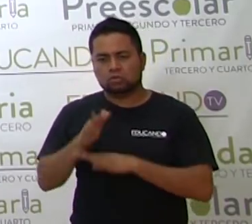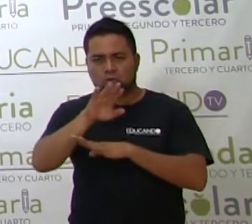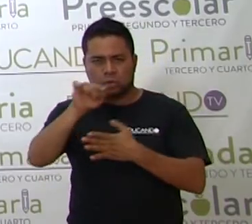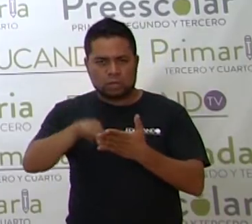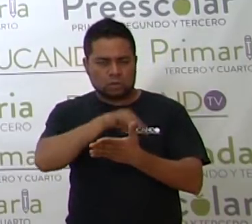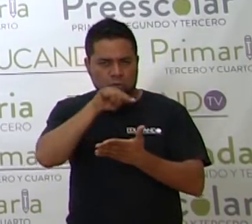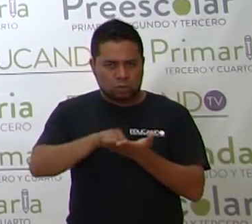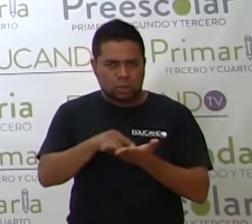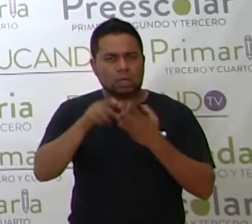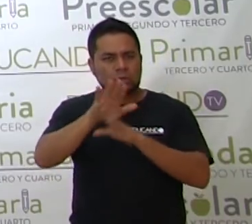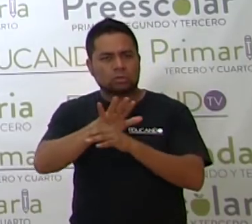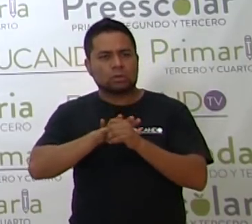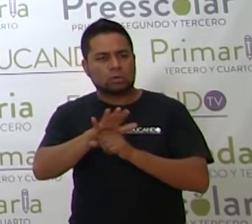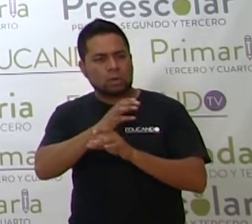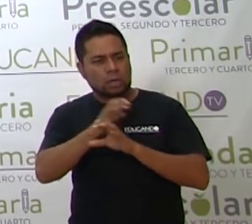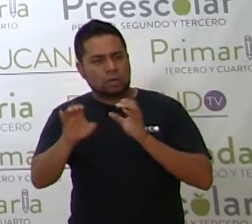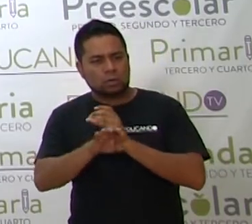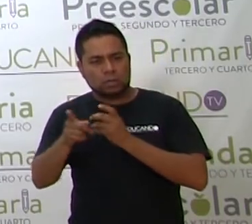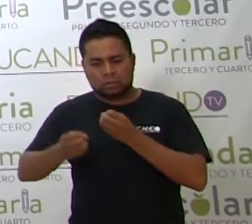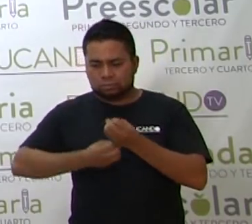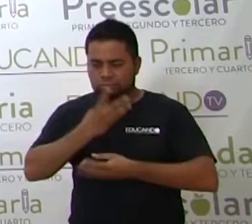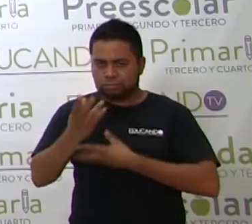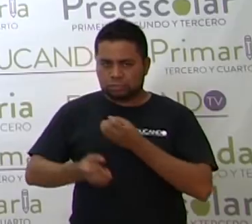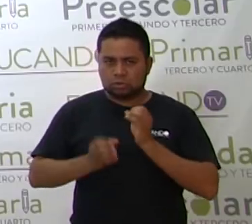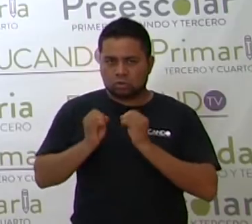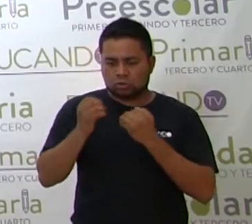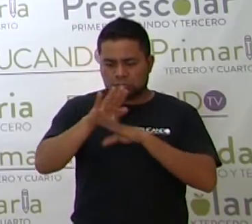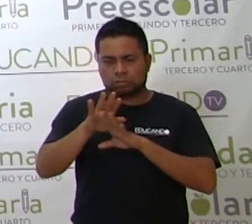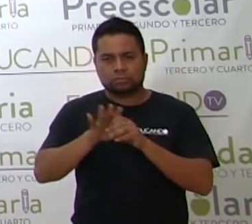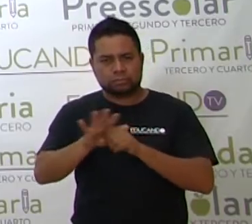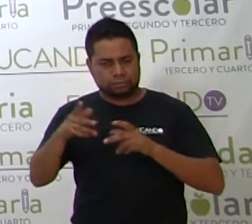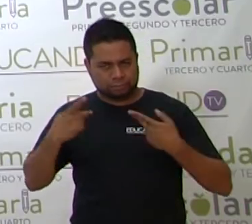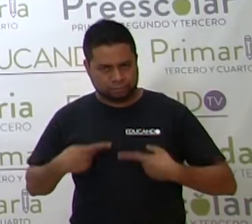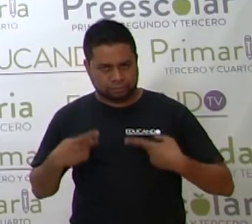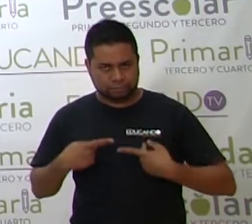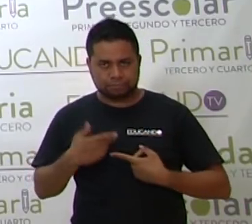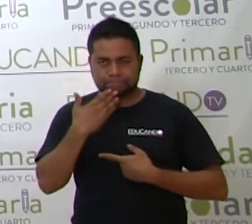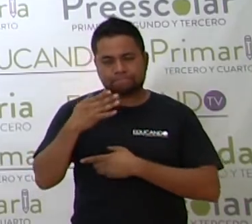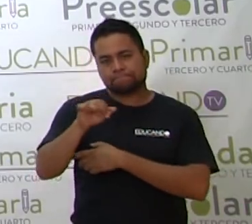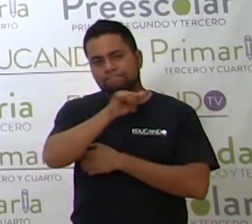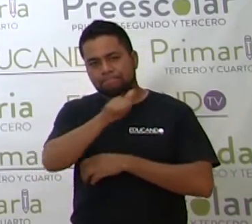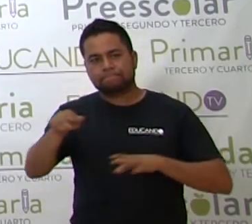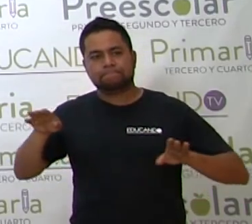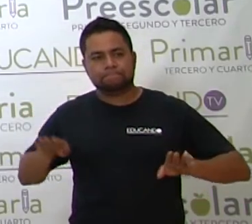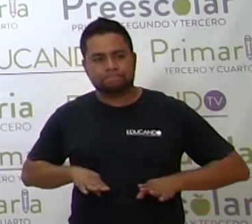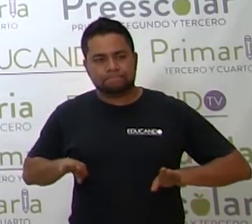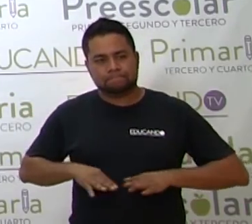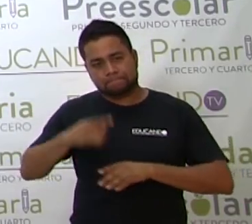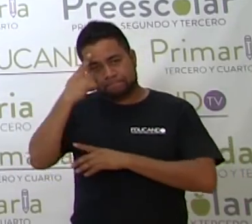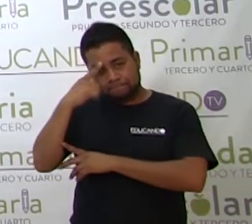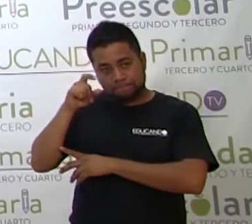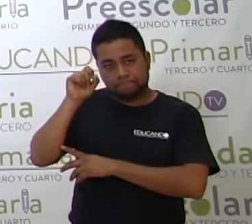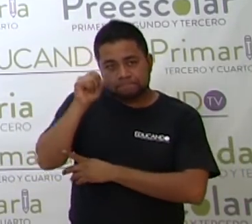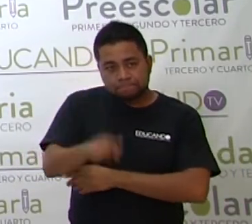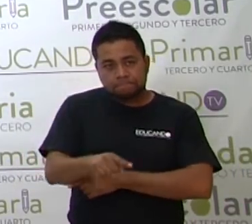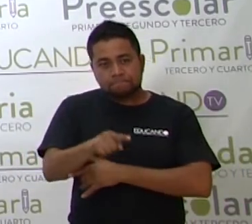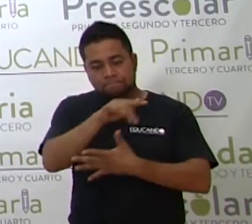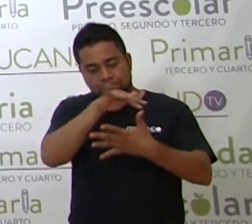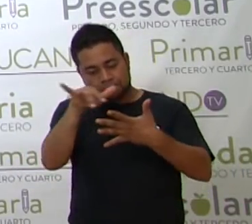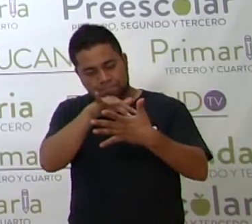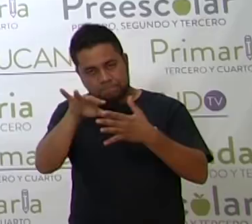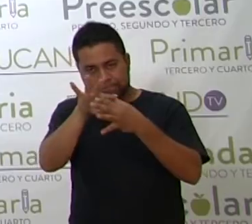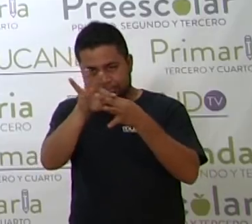lugar, de aquel objeto que está describiendo o de aquella persona. Vamos con otra característica de esta misma tipo de